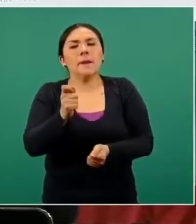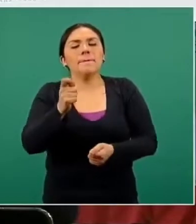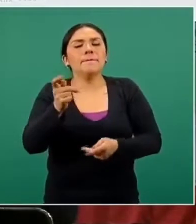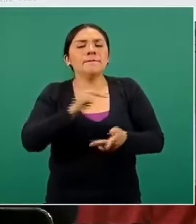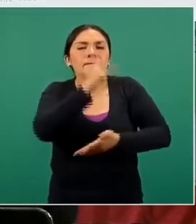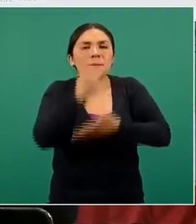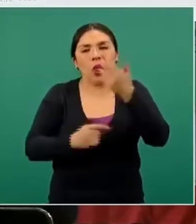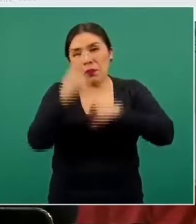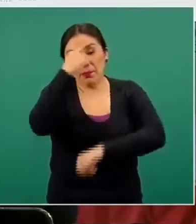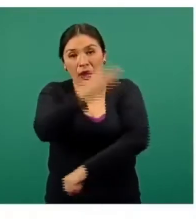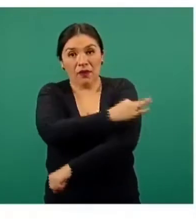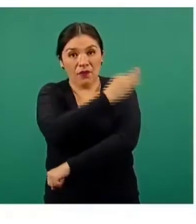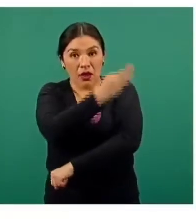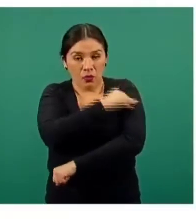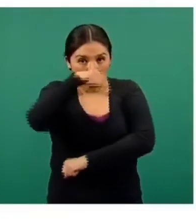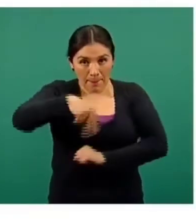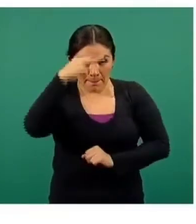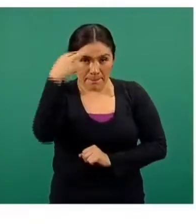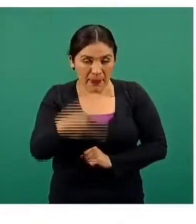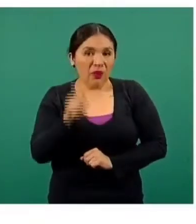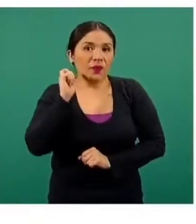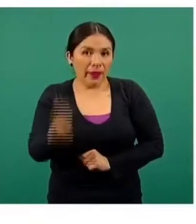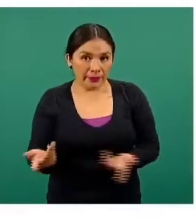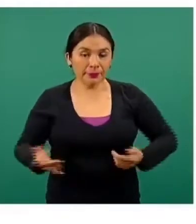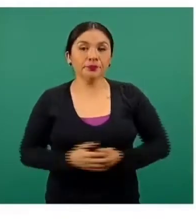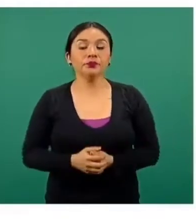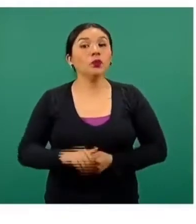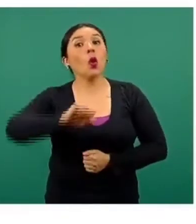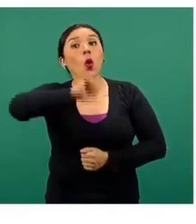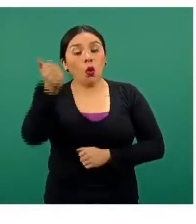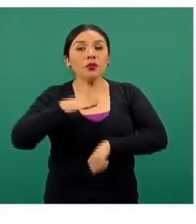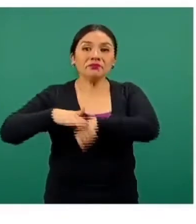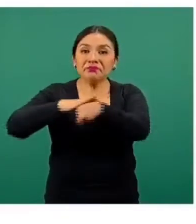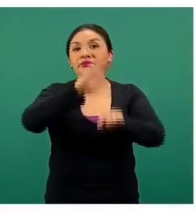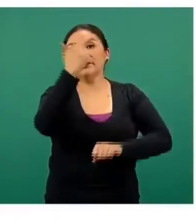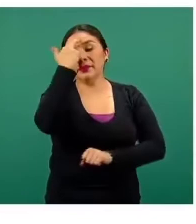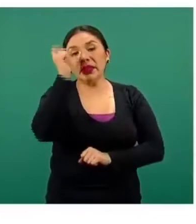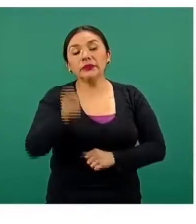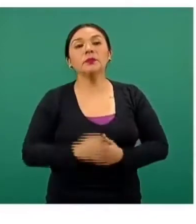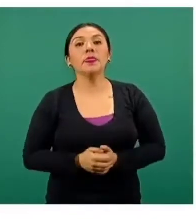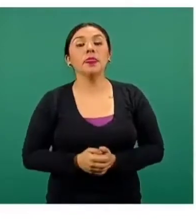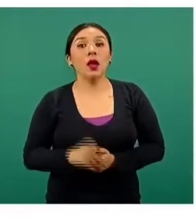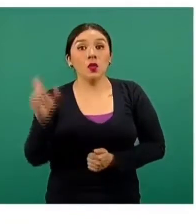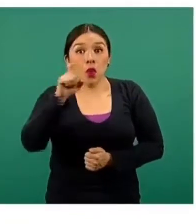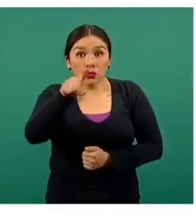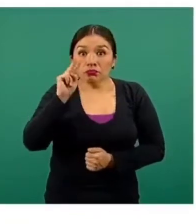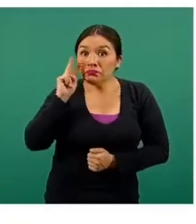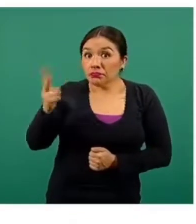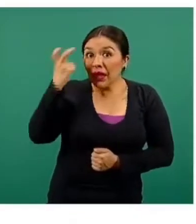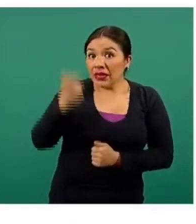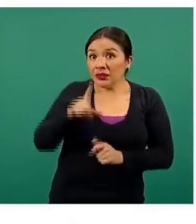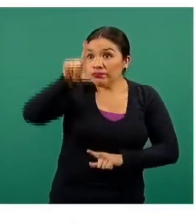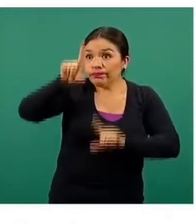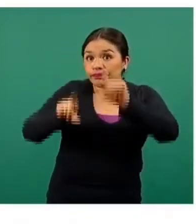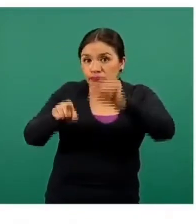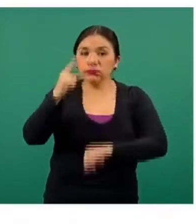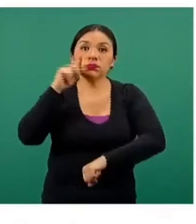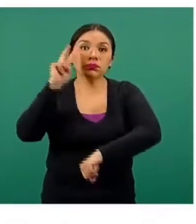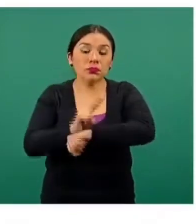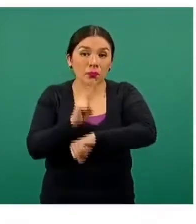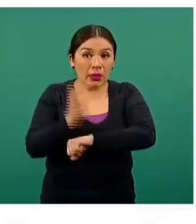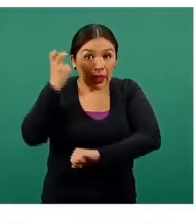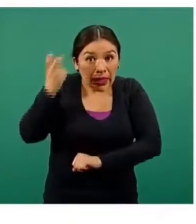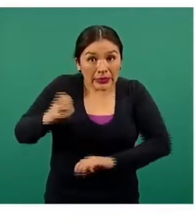el plan de vacunación en México. Otro recordatorio es, cuando analicen esta gráfica, tomen en cuenta que es